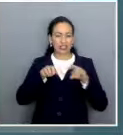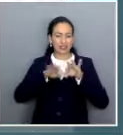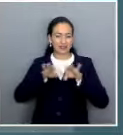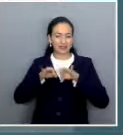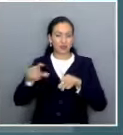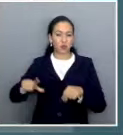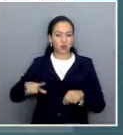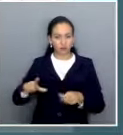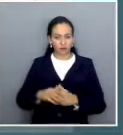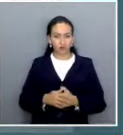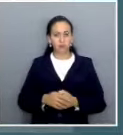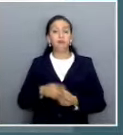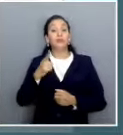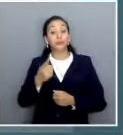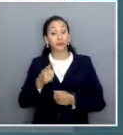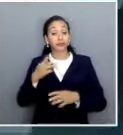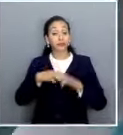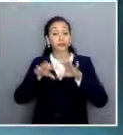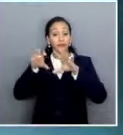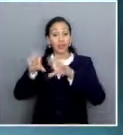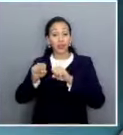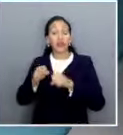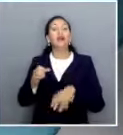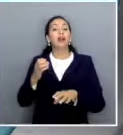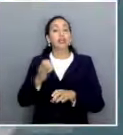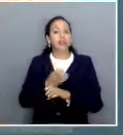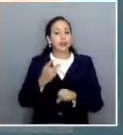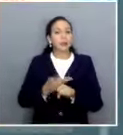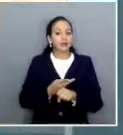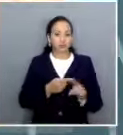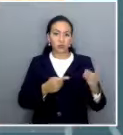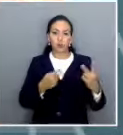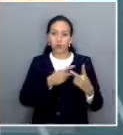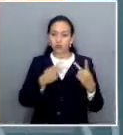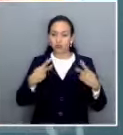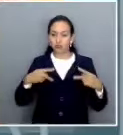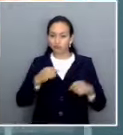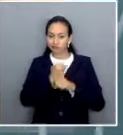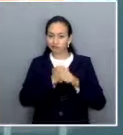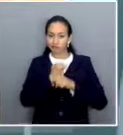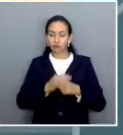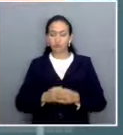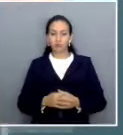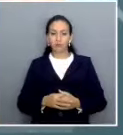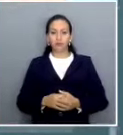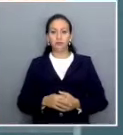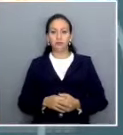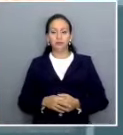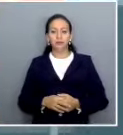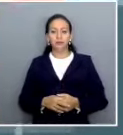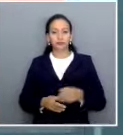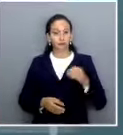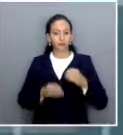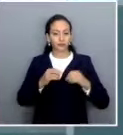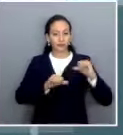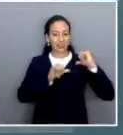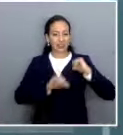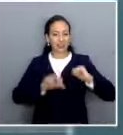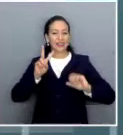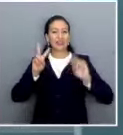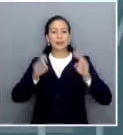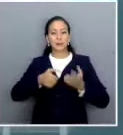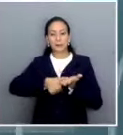empresa inmobiliaria involucrados en el caso. El primer tribunal colegiado en materia civil del primer circuito